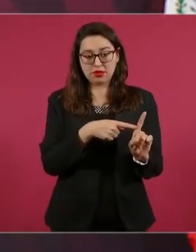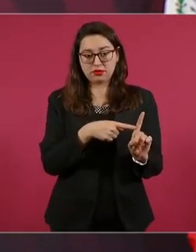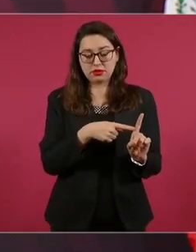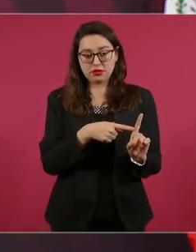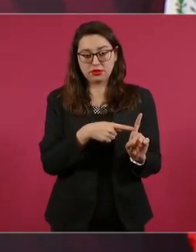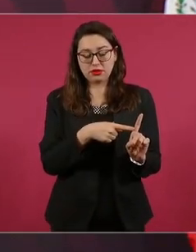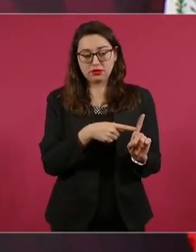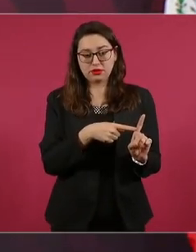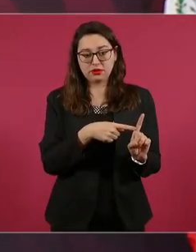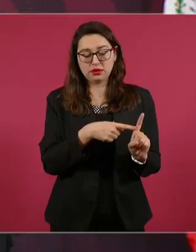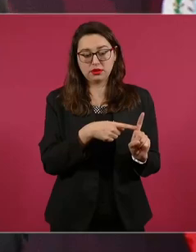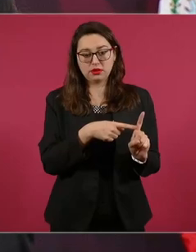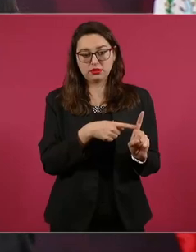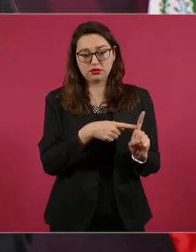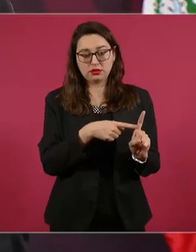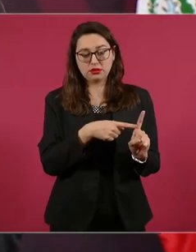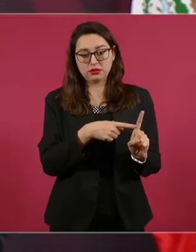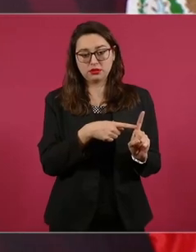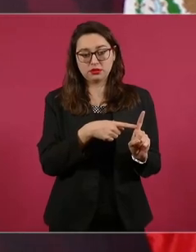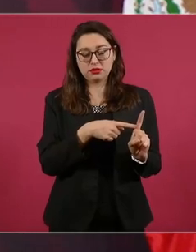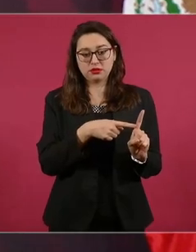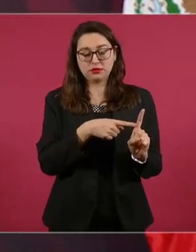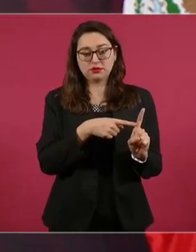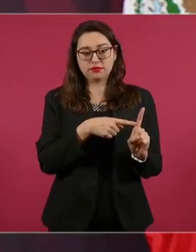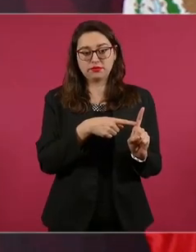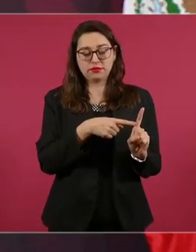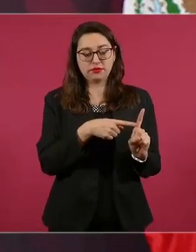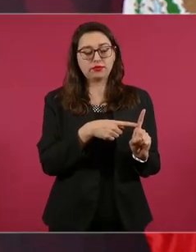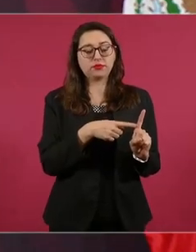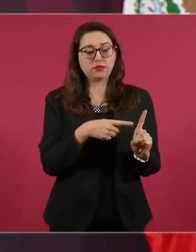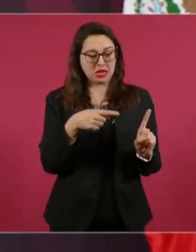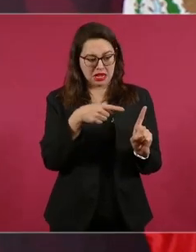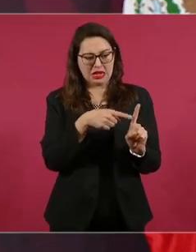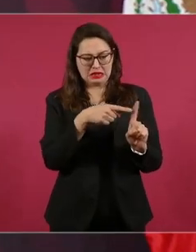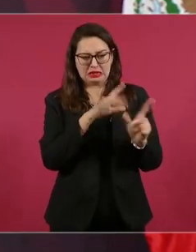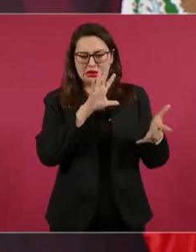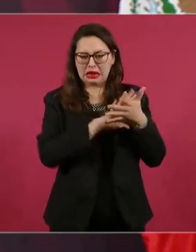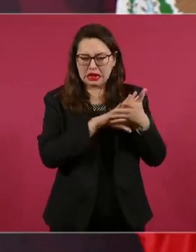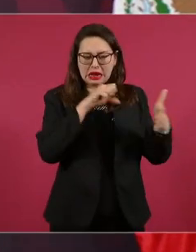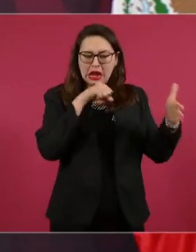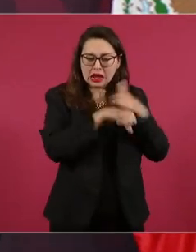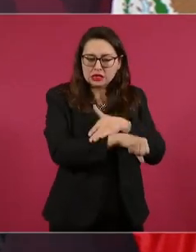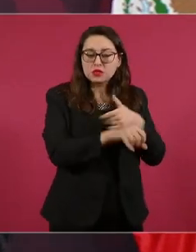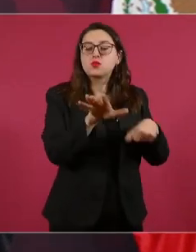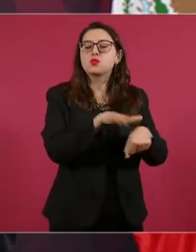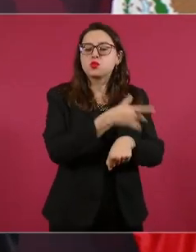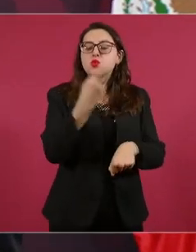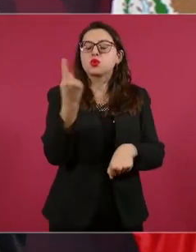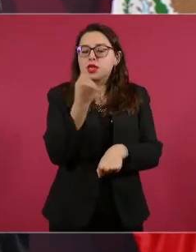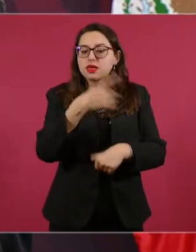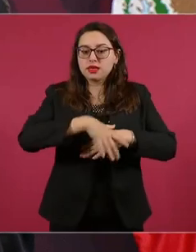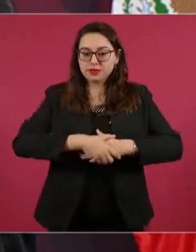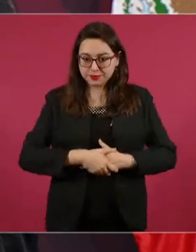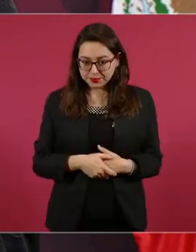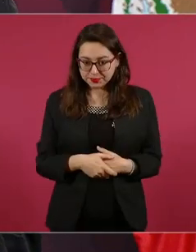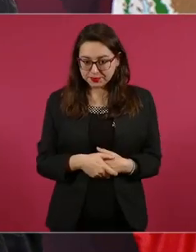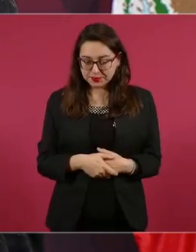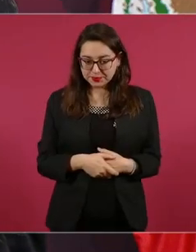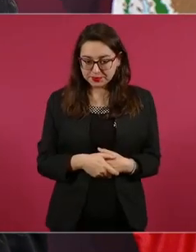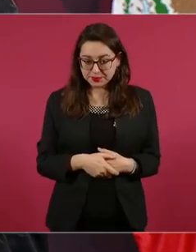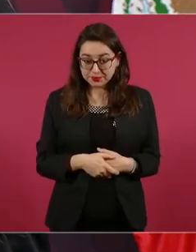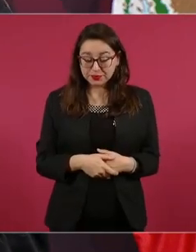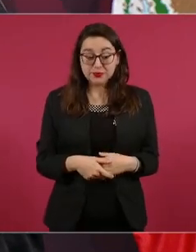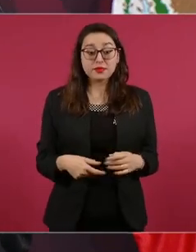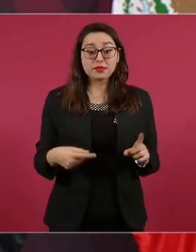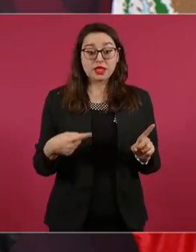Sí, anoche. Lozoya, a las pocas horas. Sí, ¿por qué estaba en la cárcel? Porque desde